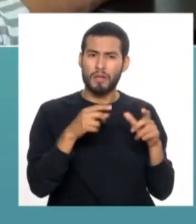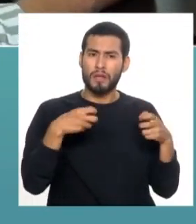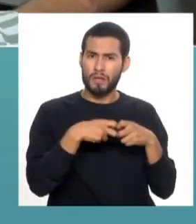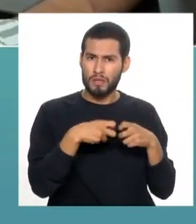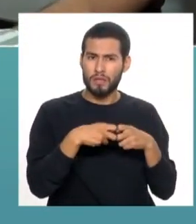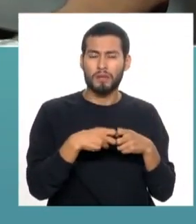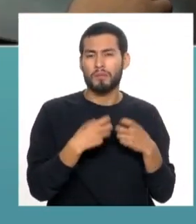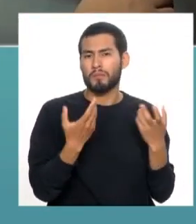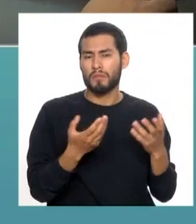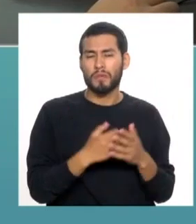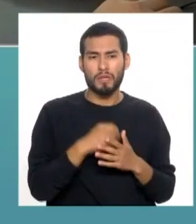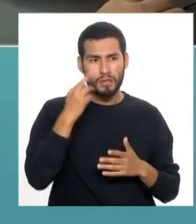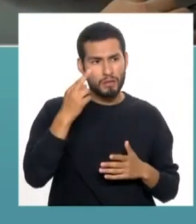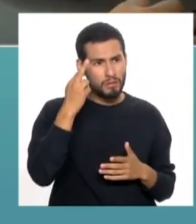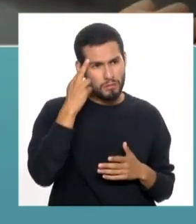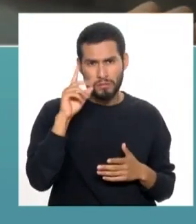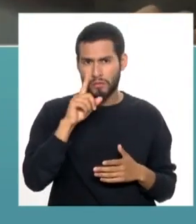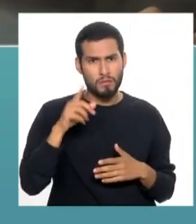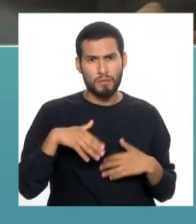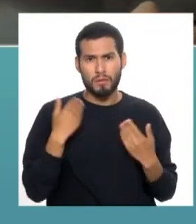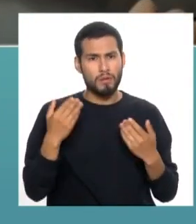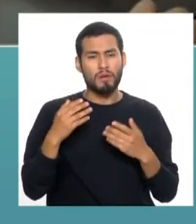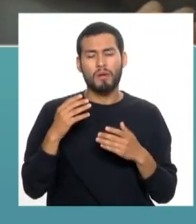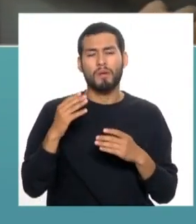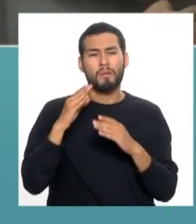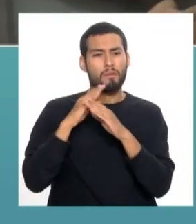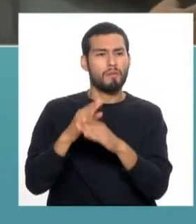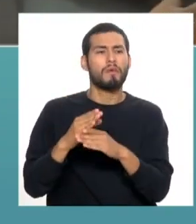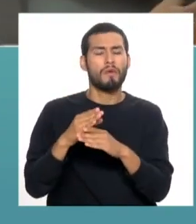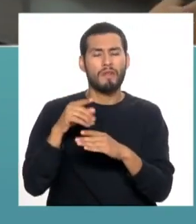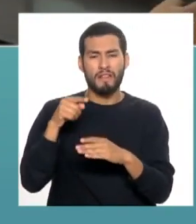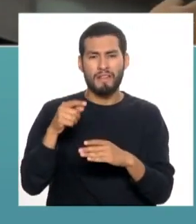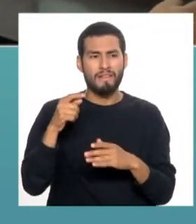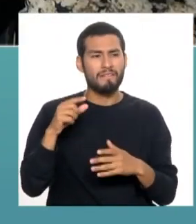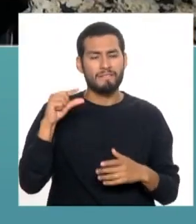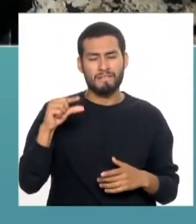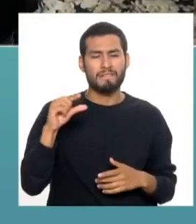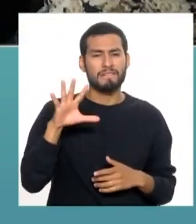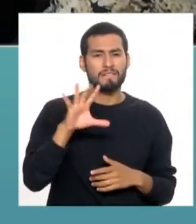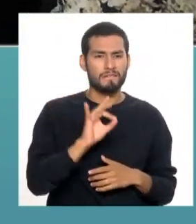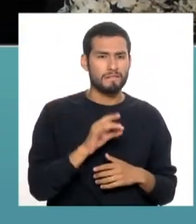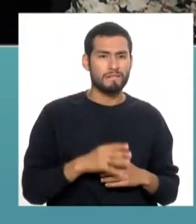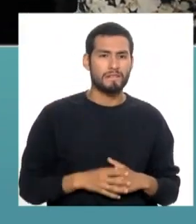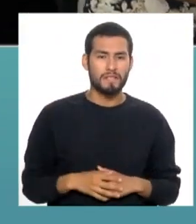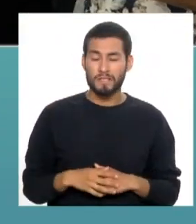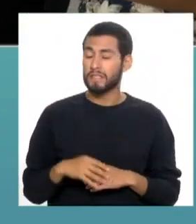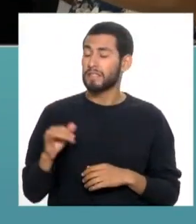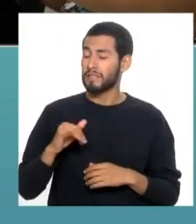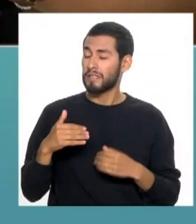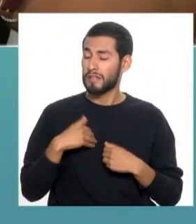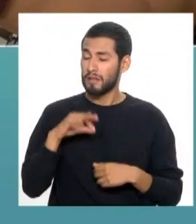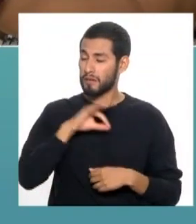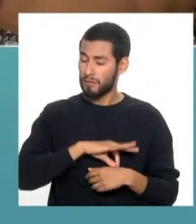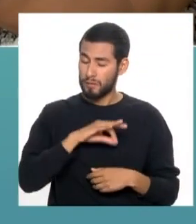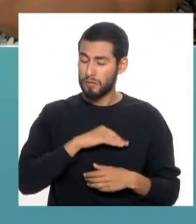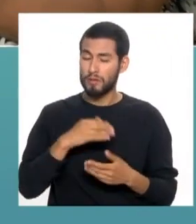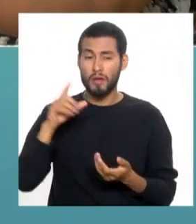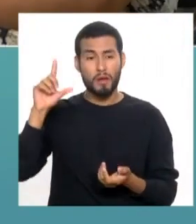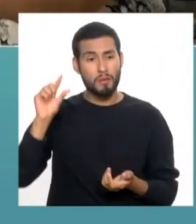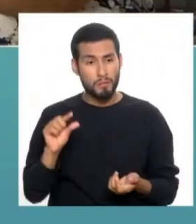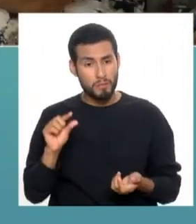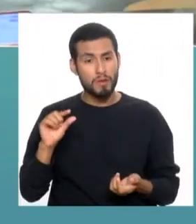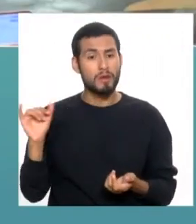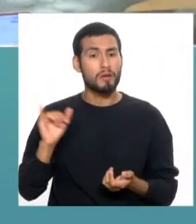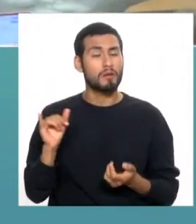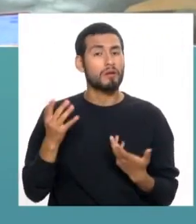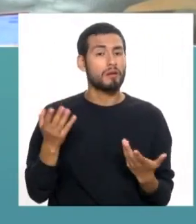electrónica y por tal motivo ya no puede ser infraccionado con la infracción G58. Además de los beneficios, que es más económica y